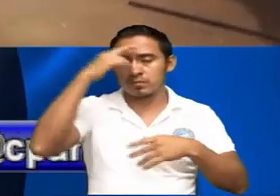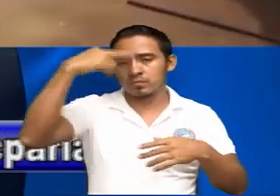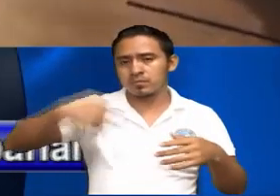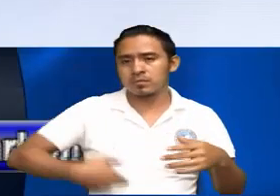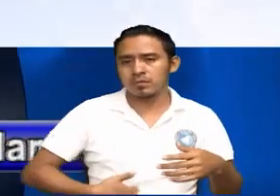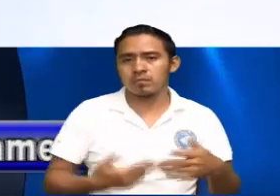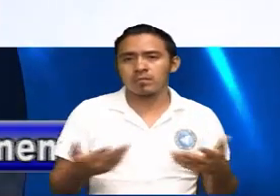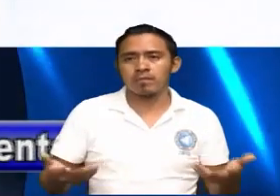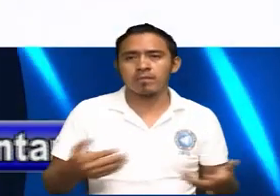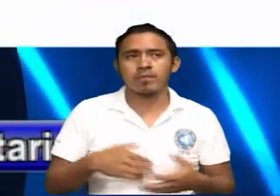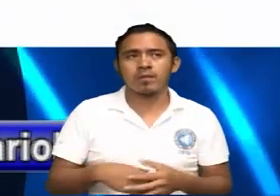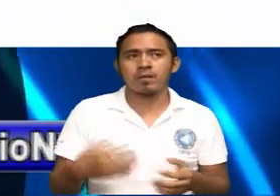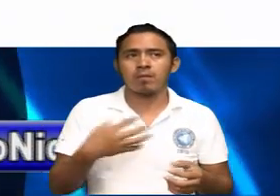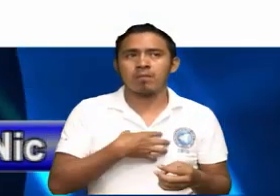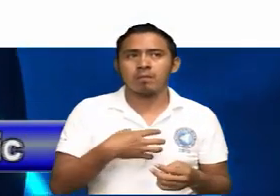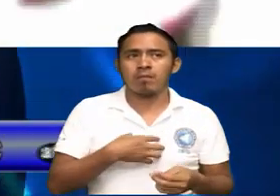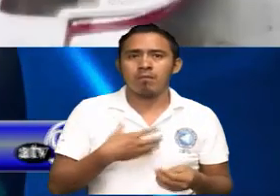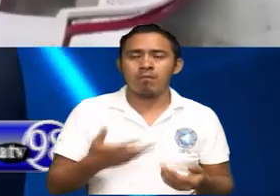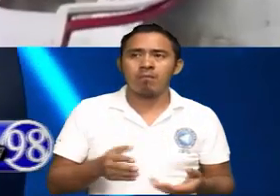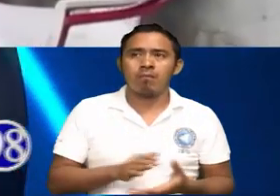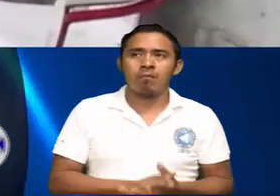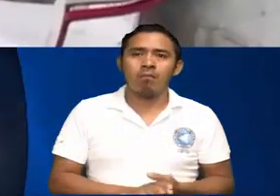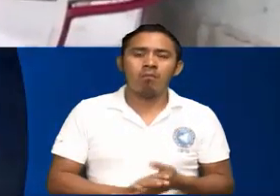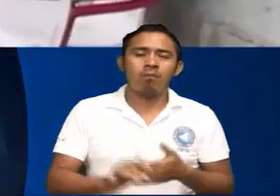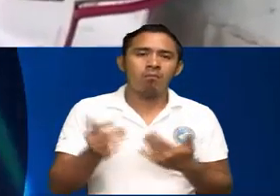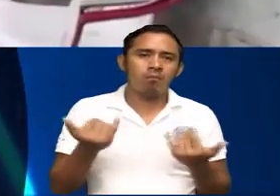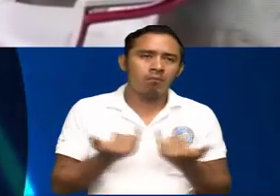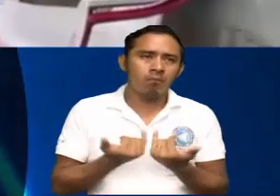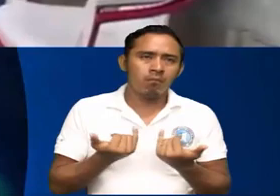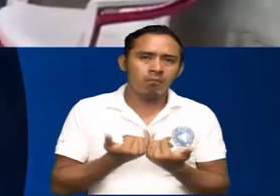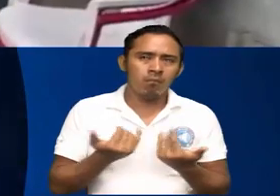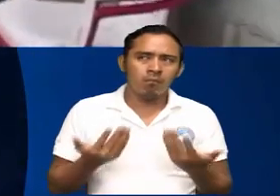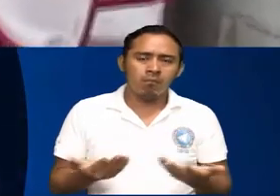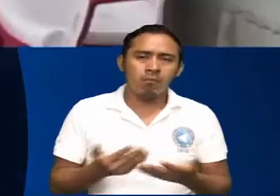responsabilidad. En nuestro país se han confirmado